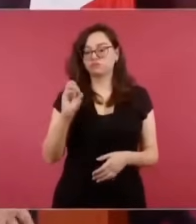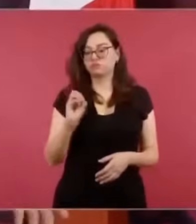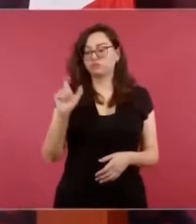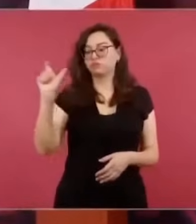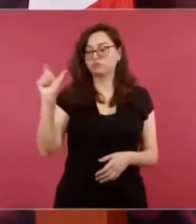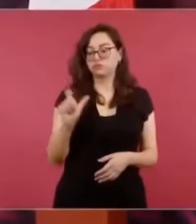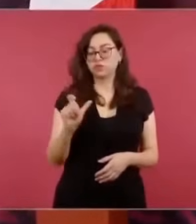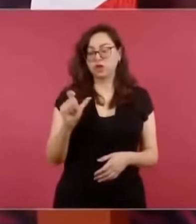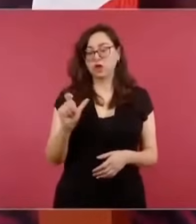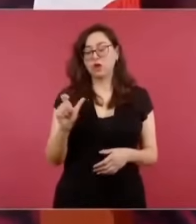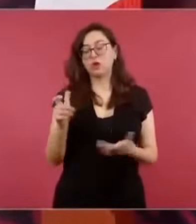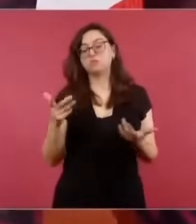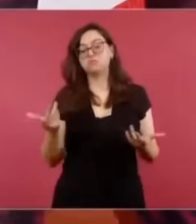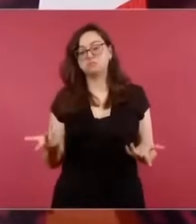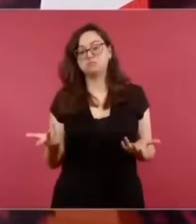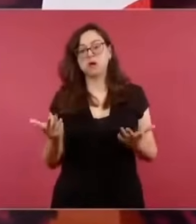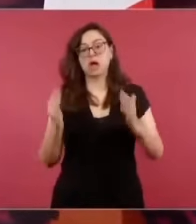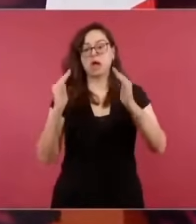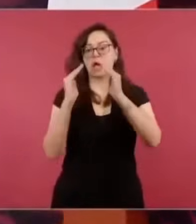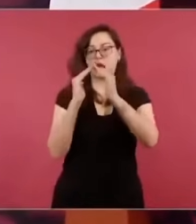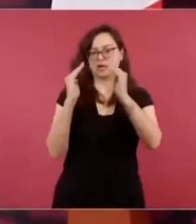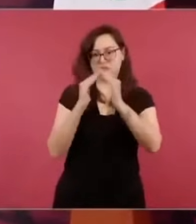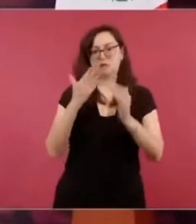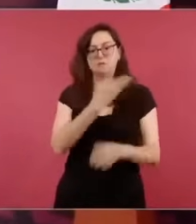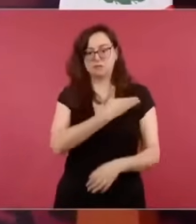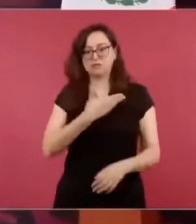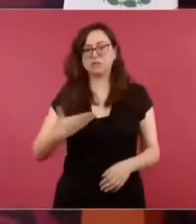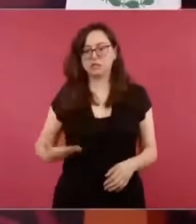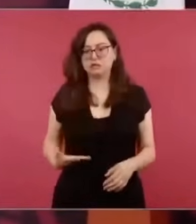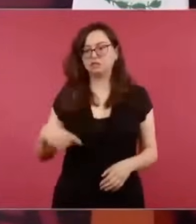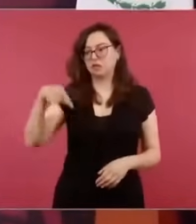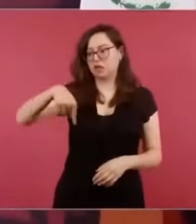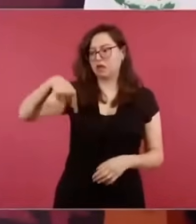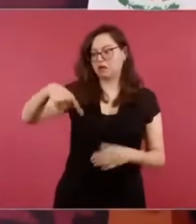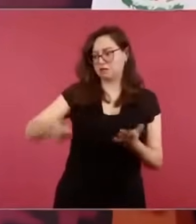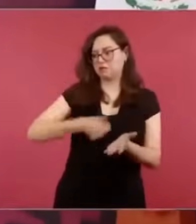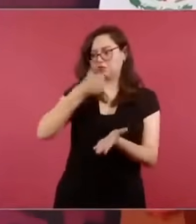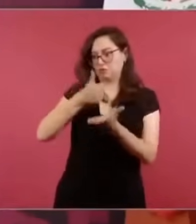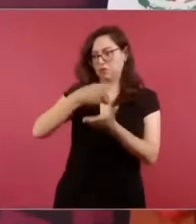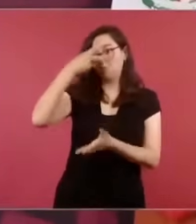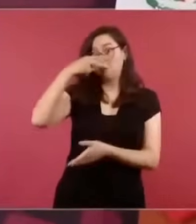ya se olvidó, así como había avión presidencial,